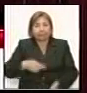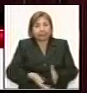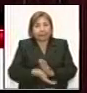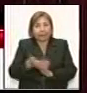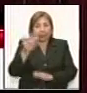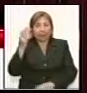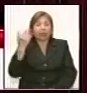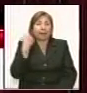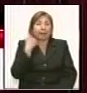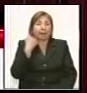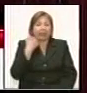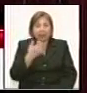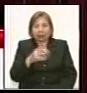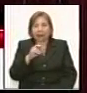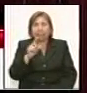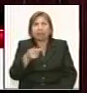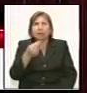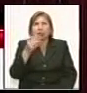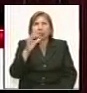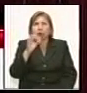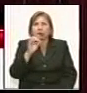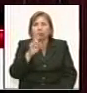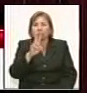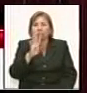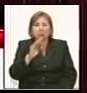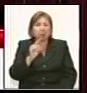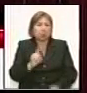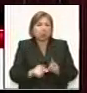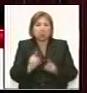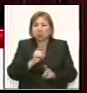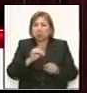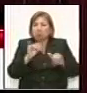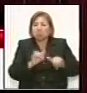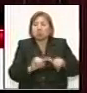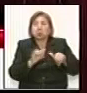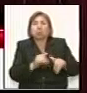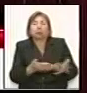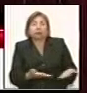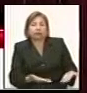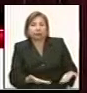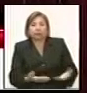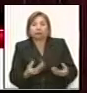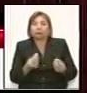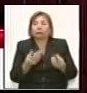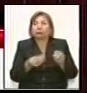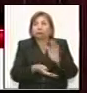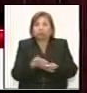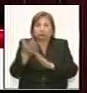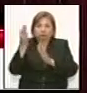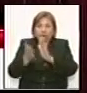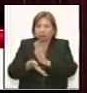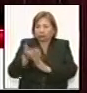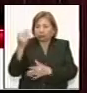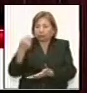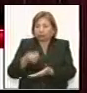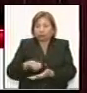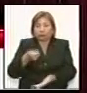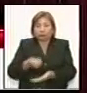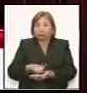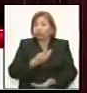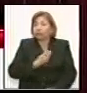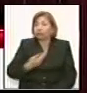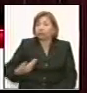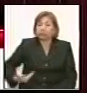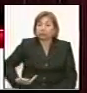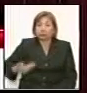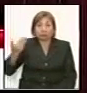en 1824. Algunos no regresaron, algunos se quedaron. Muchos regresaron, financiados por el gobierno de